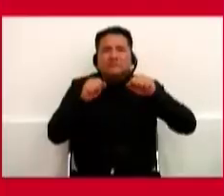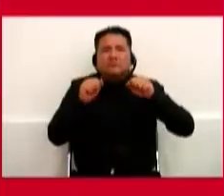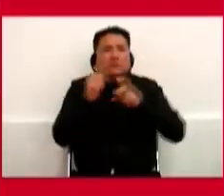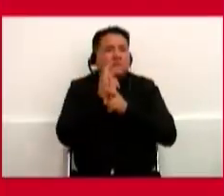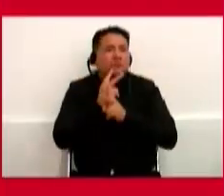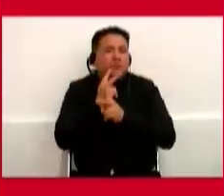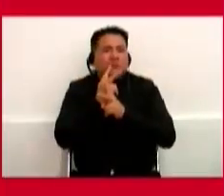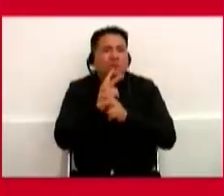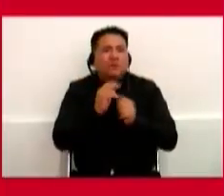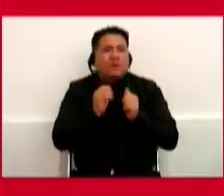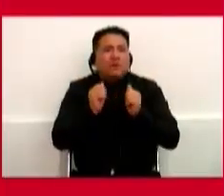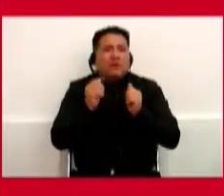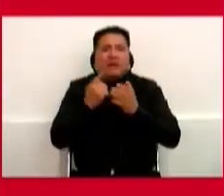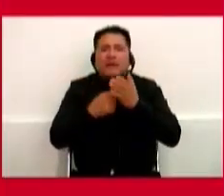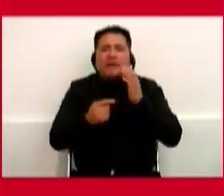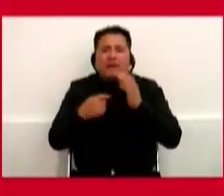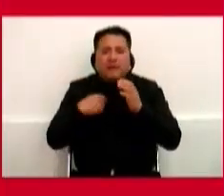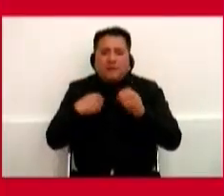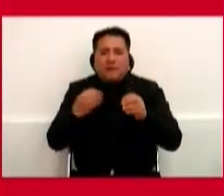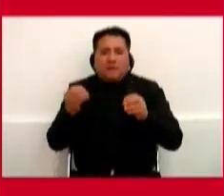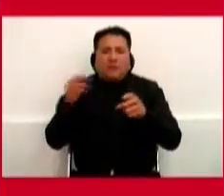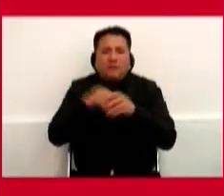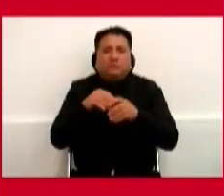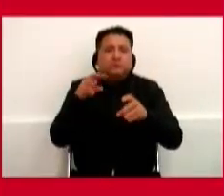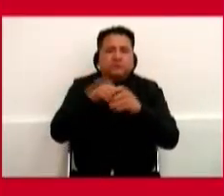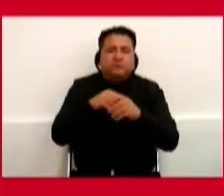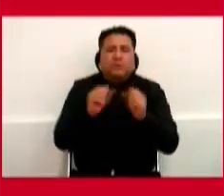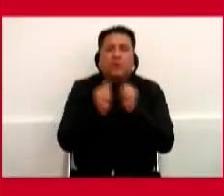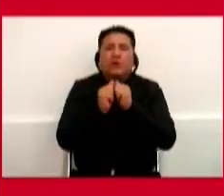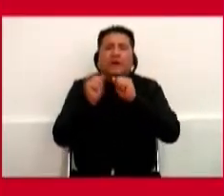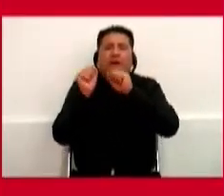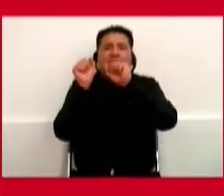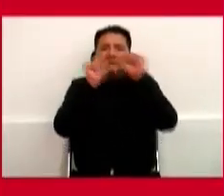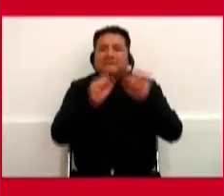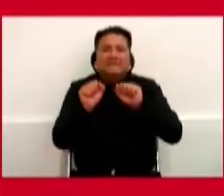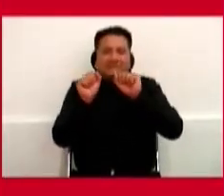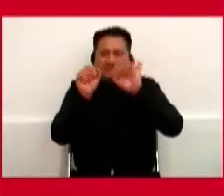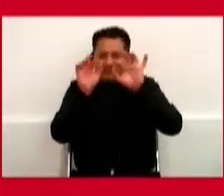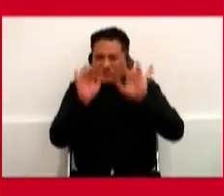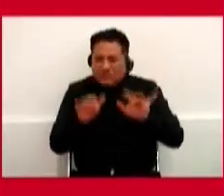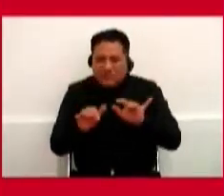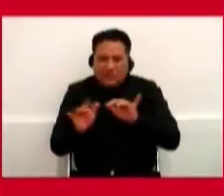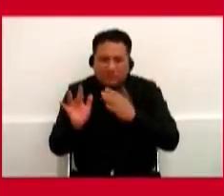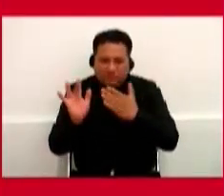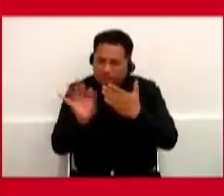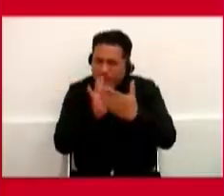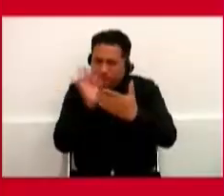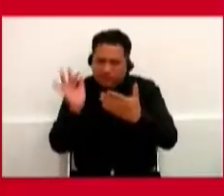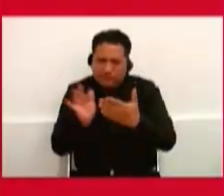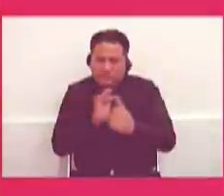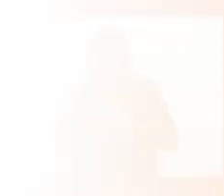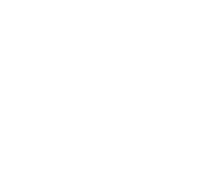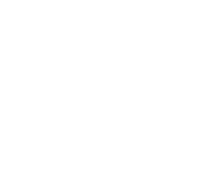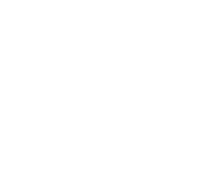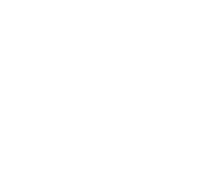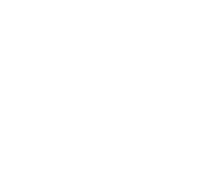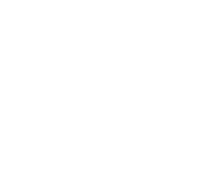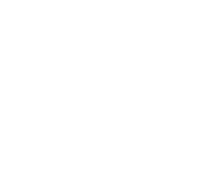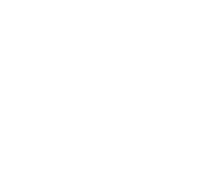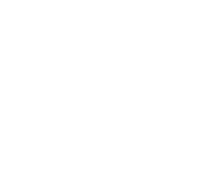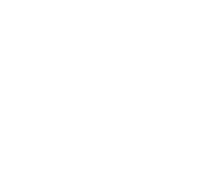estamos introduciendo en el software y no tanto hacer caso a las salidas que son muy bonitas que nos proporcionan las mismas.